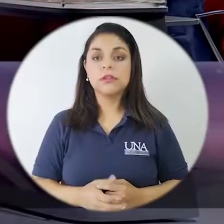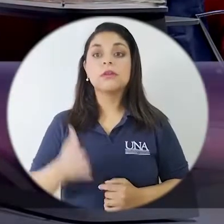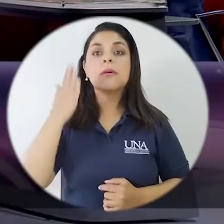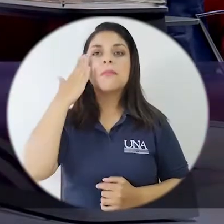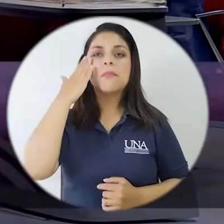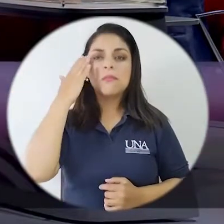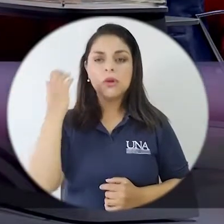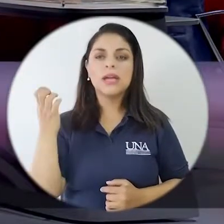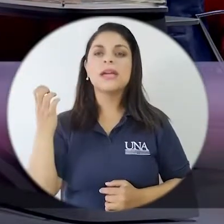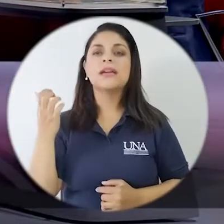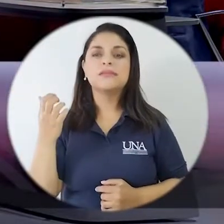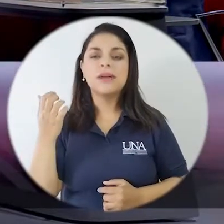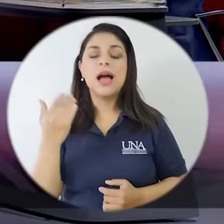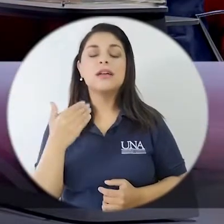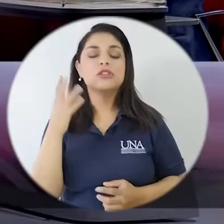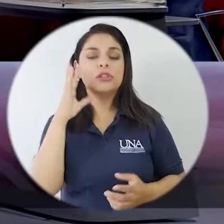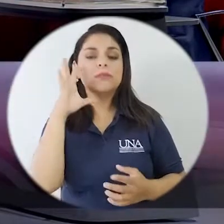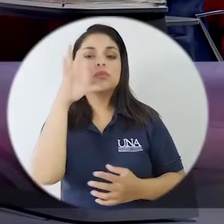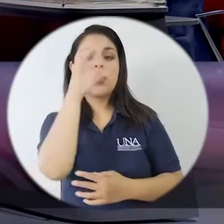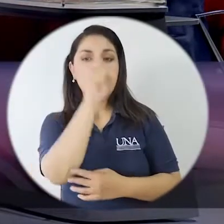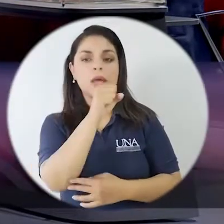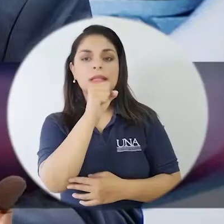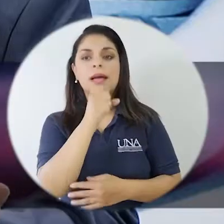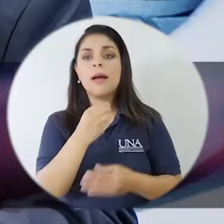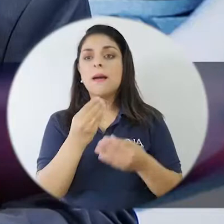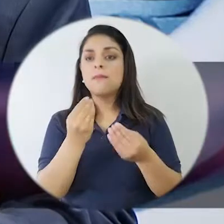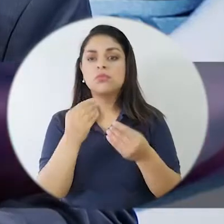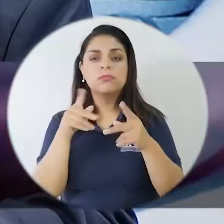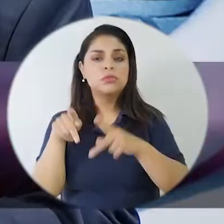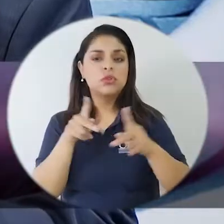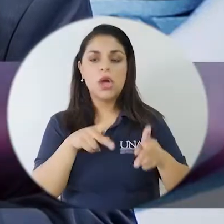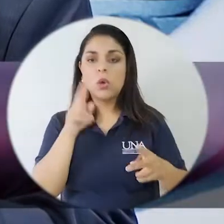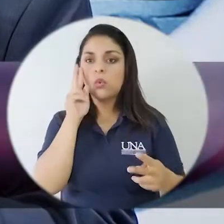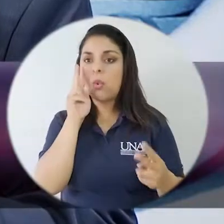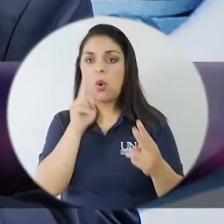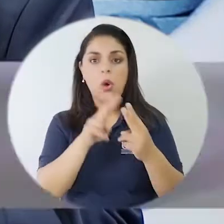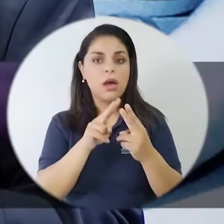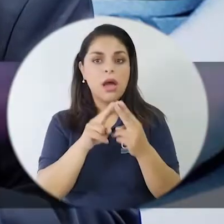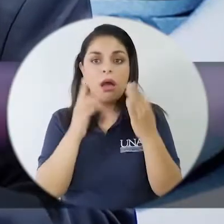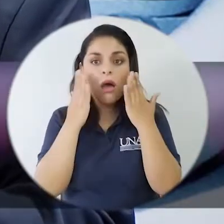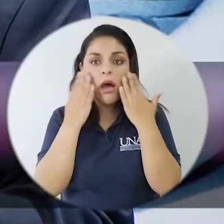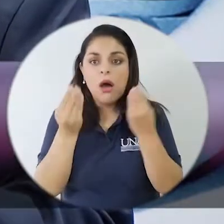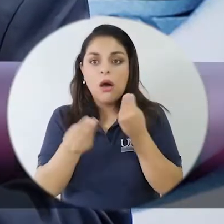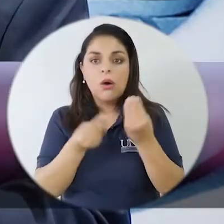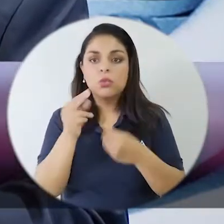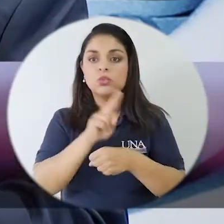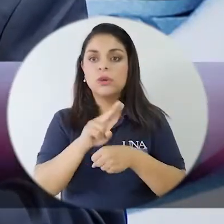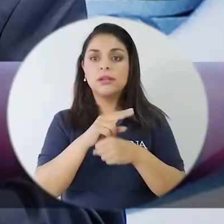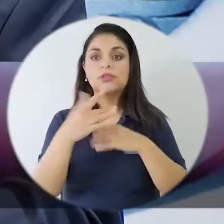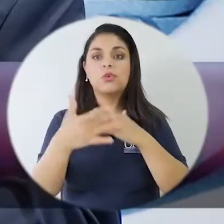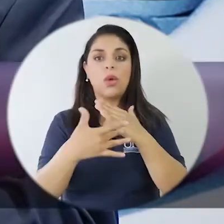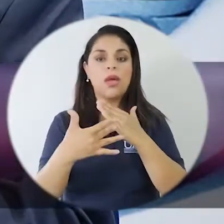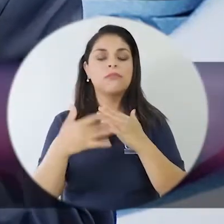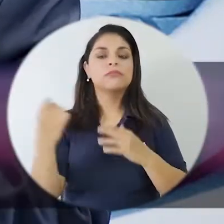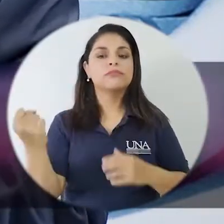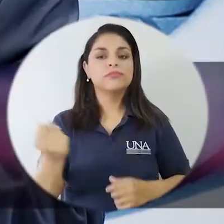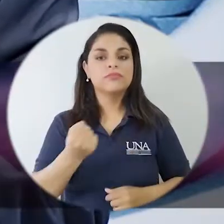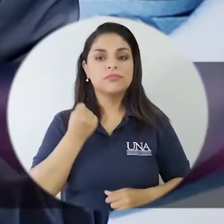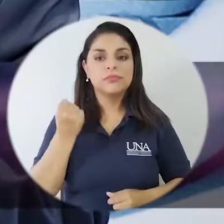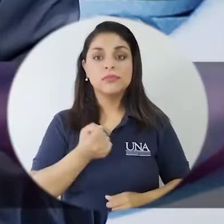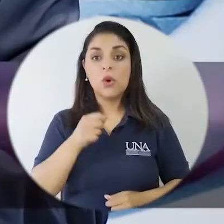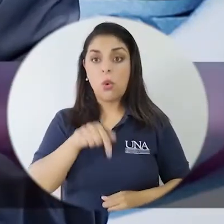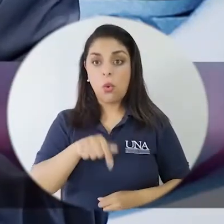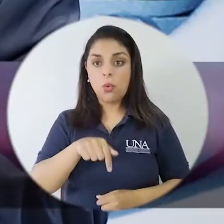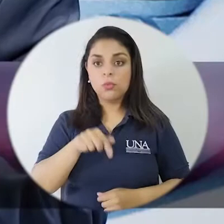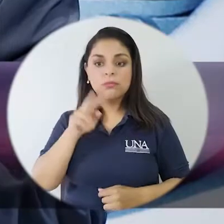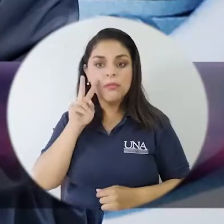las distancias de alfabetización tecnológica son administrables, por ejemplo. Hoy vemos gente de